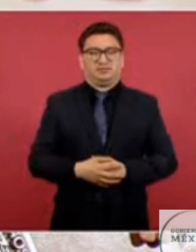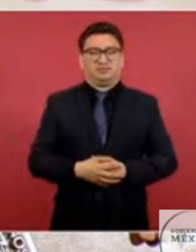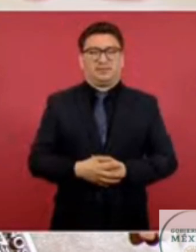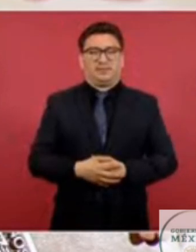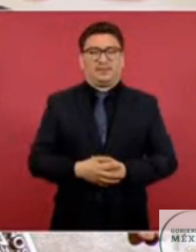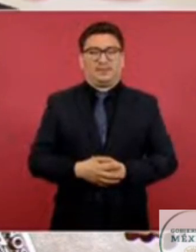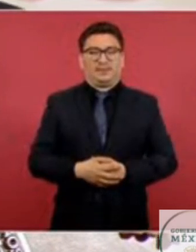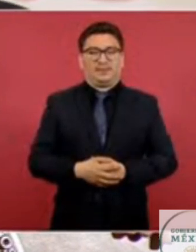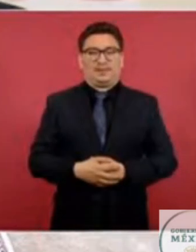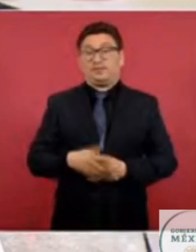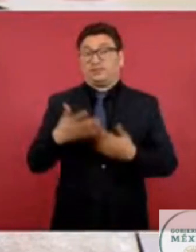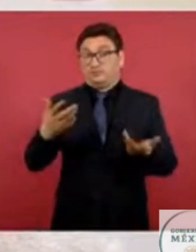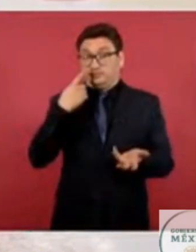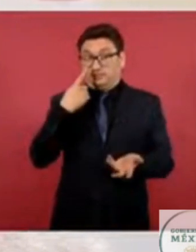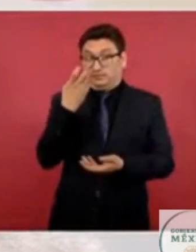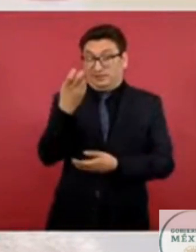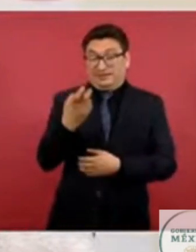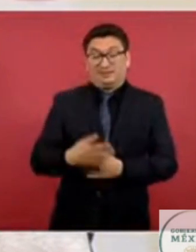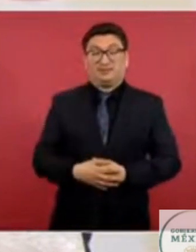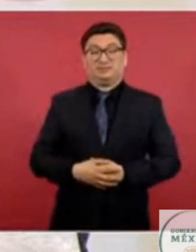Entonces, esto es